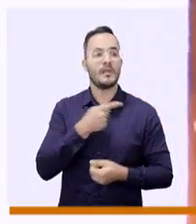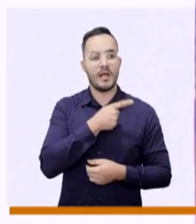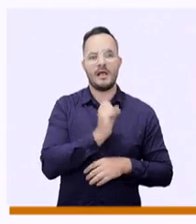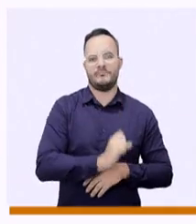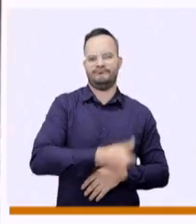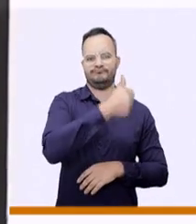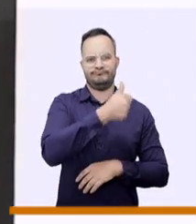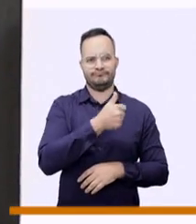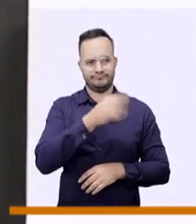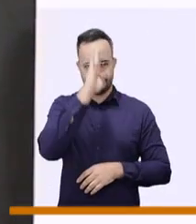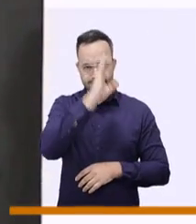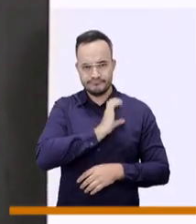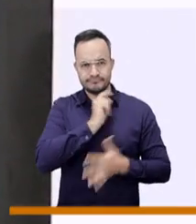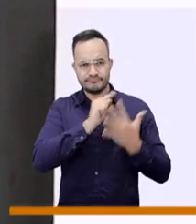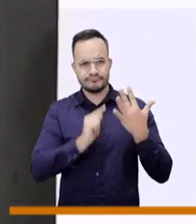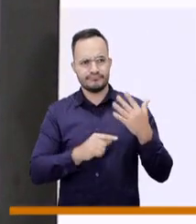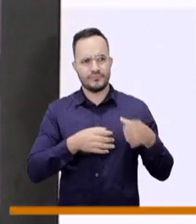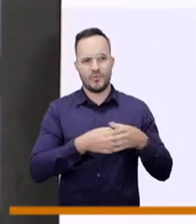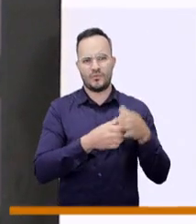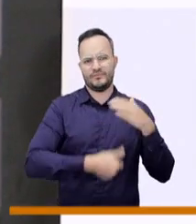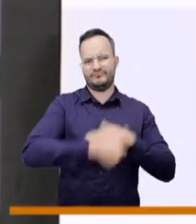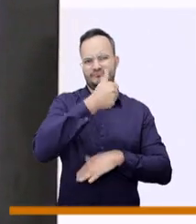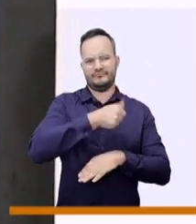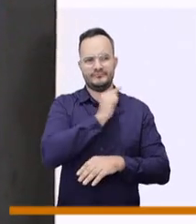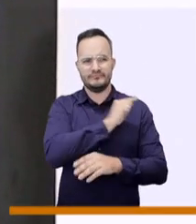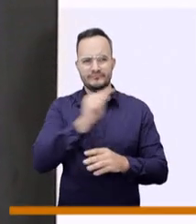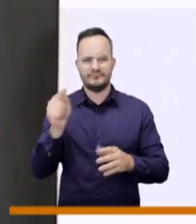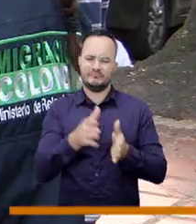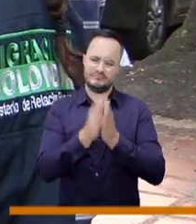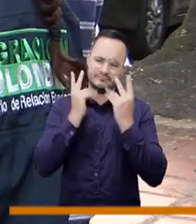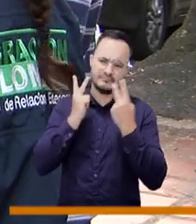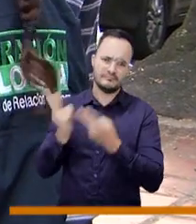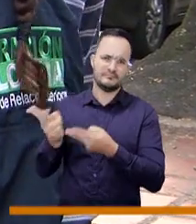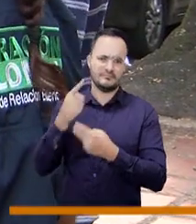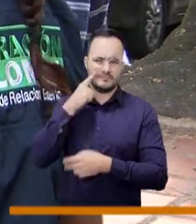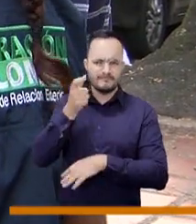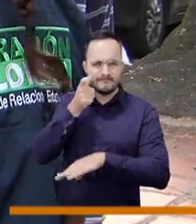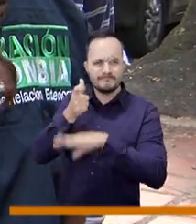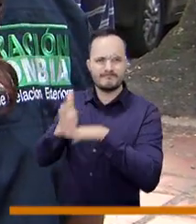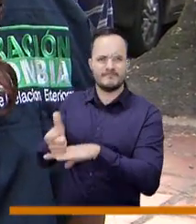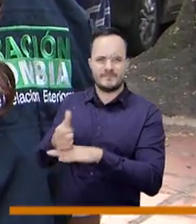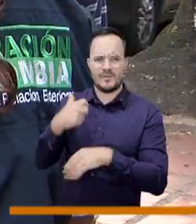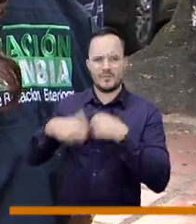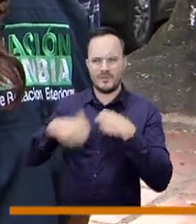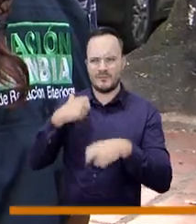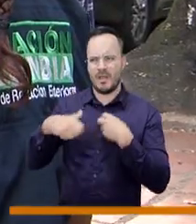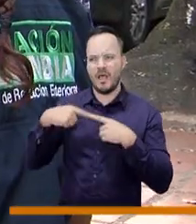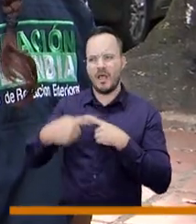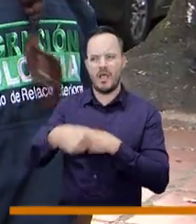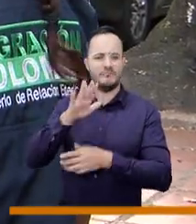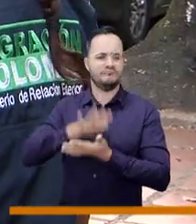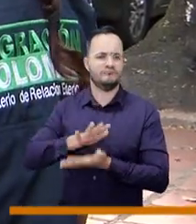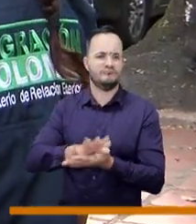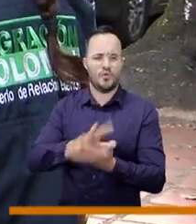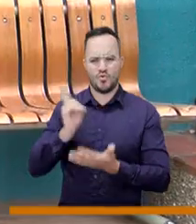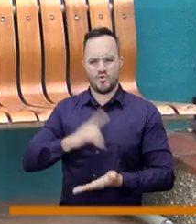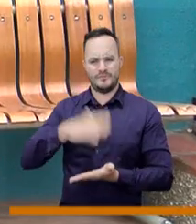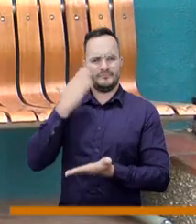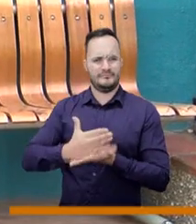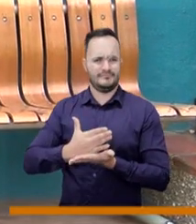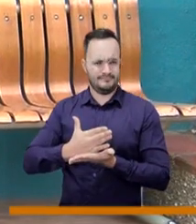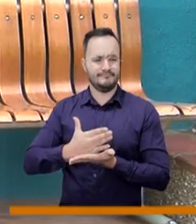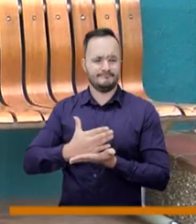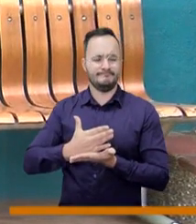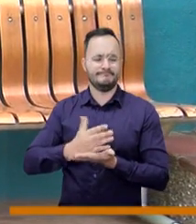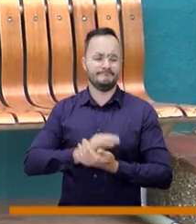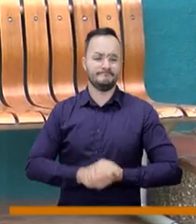ser, y tenemos que pedirle a las autoridades que hagan un control riguroso a este tipo de problemas que no queremos que sigan